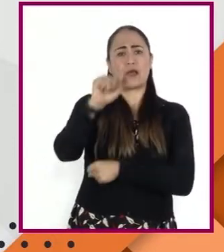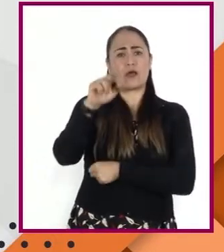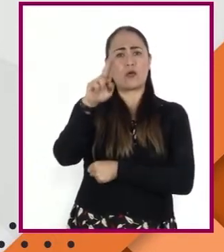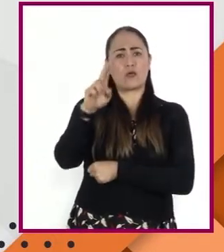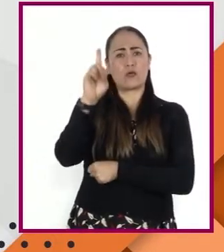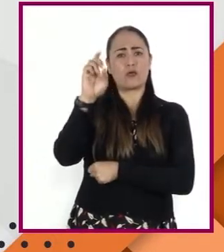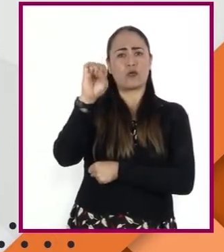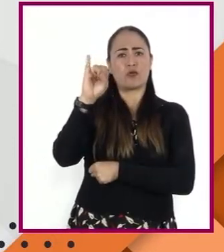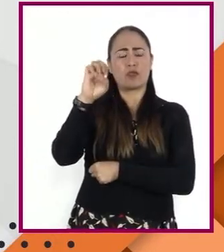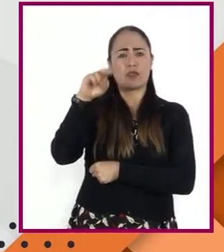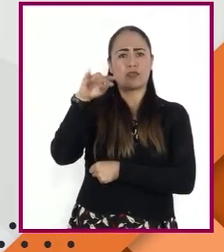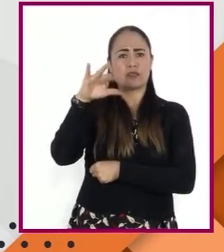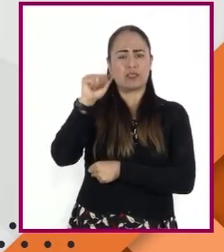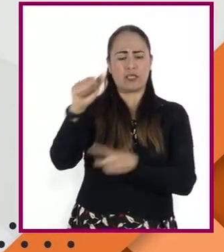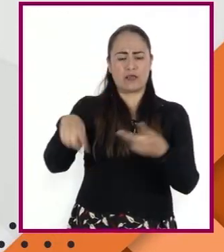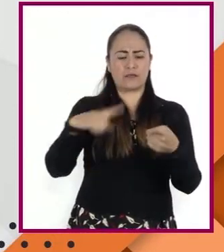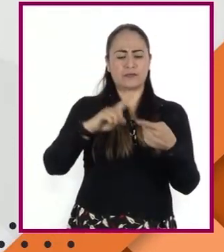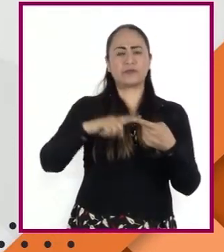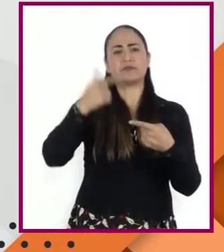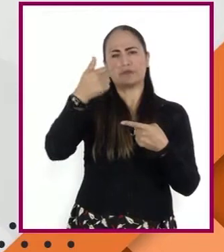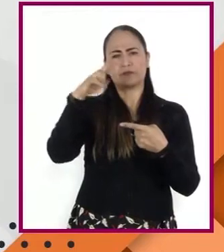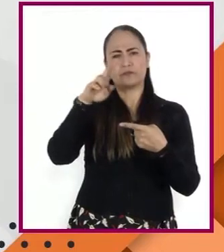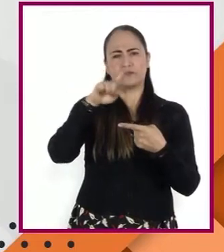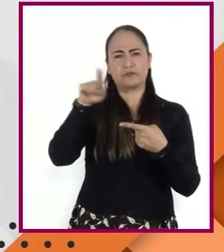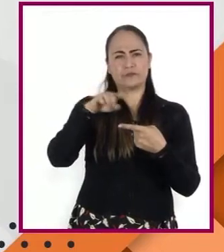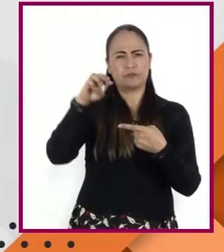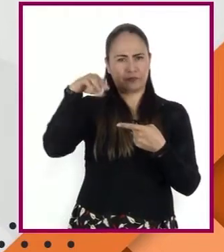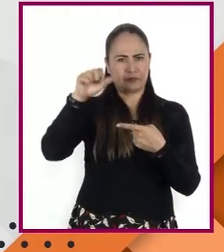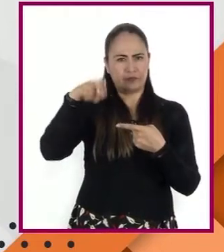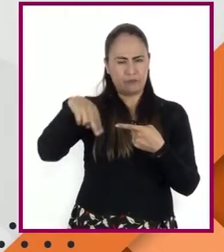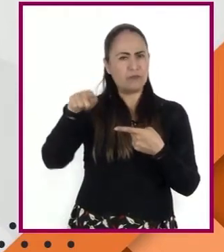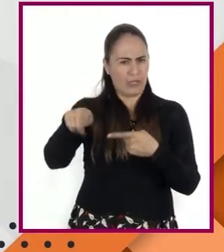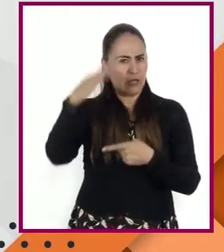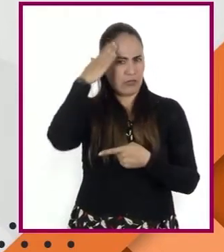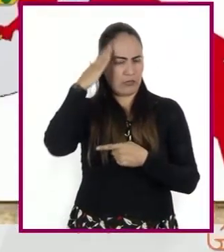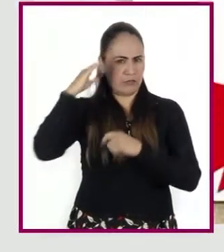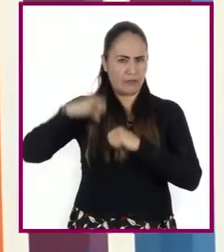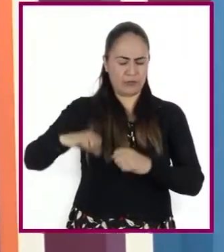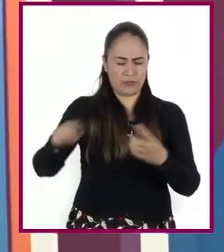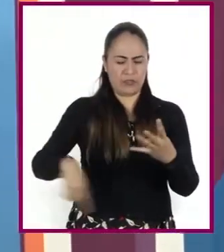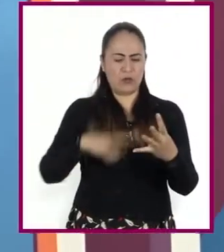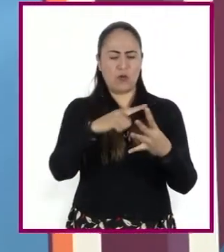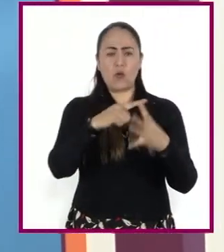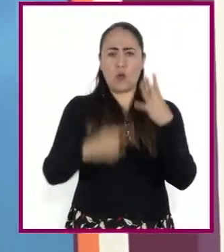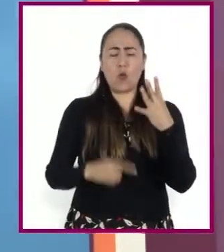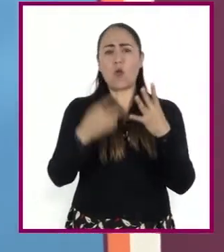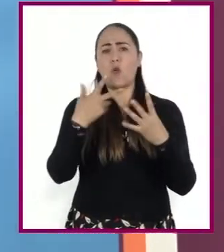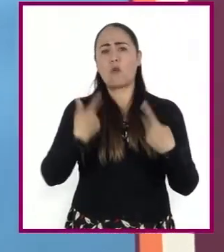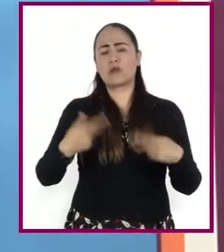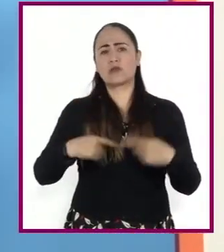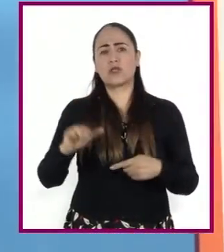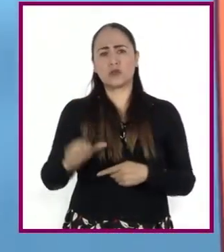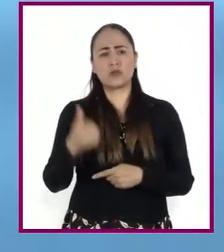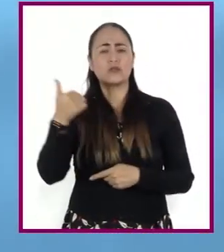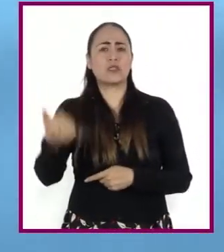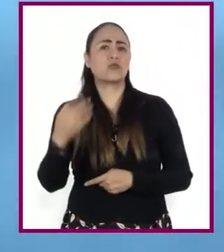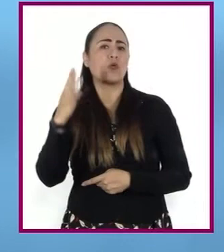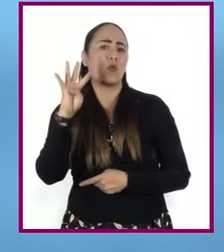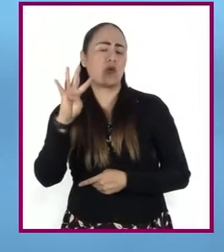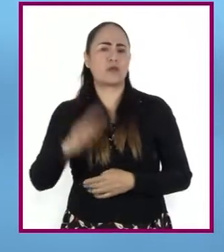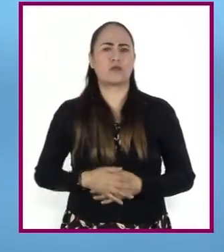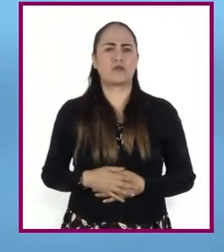Cortés como capitán general de la Nueva España, y mientras estuvo ausente, el mando fue asumido por algunos funcionarios